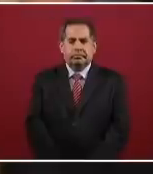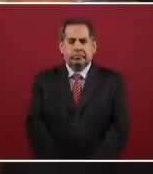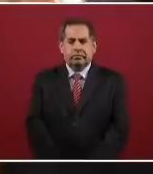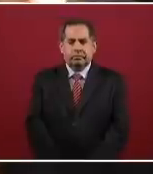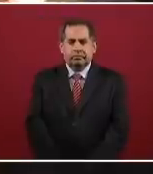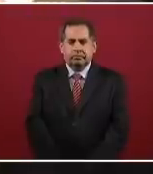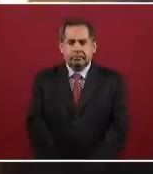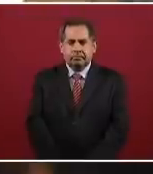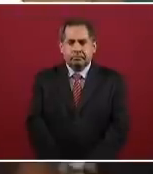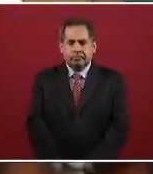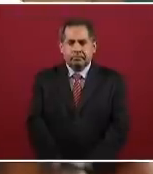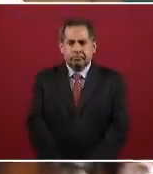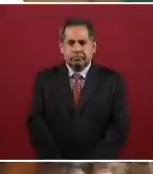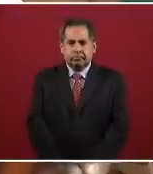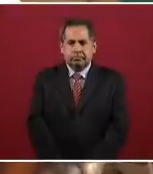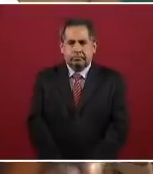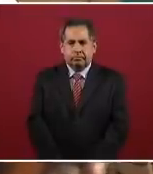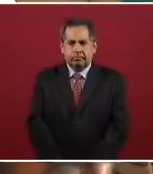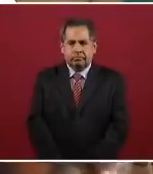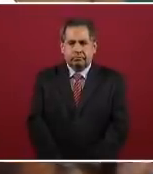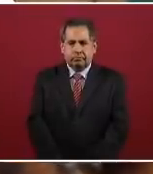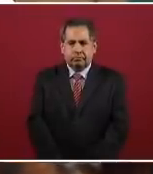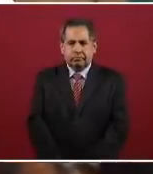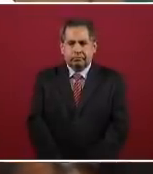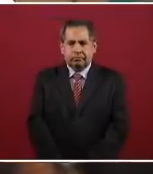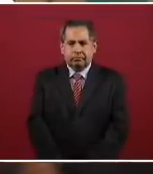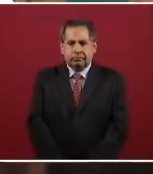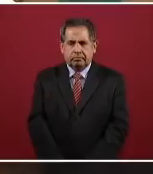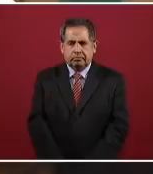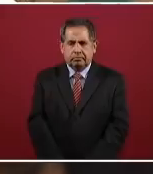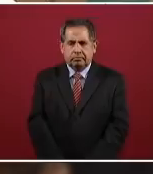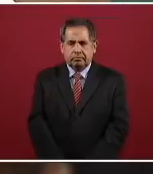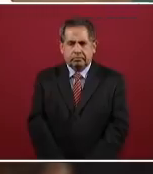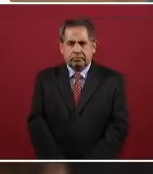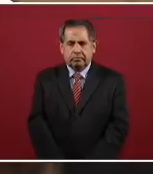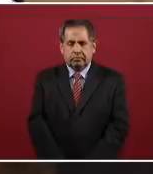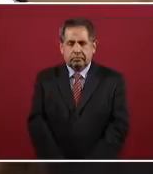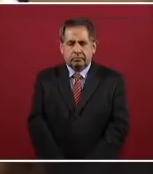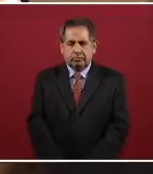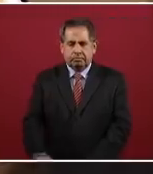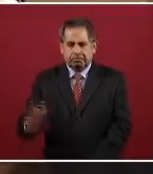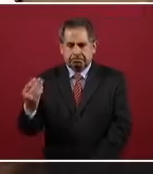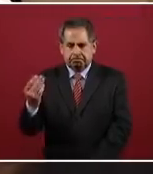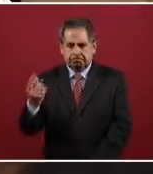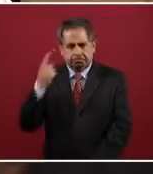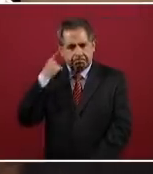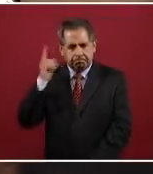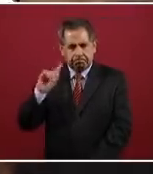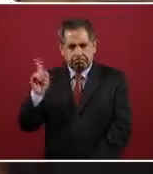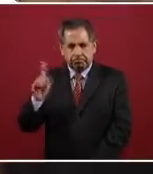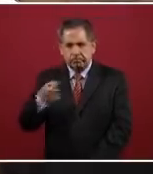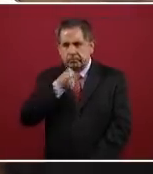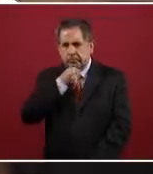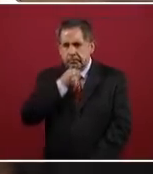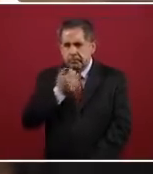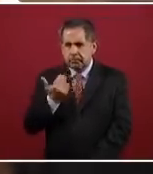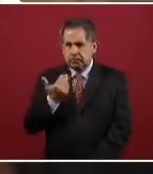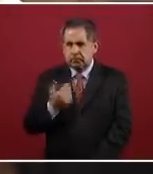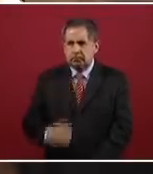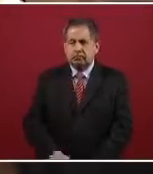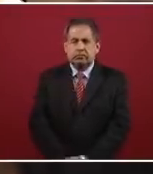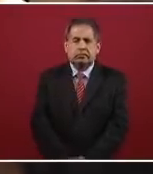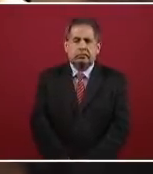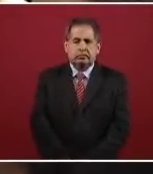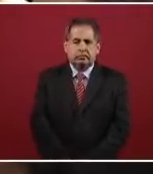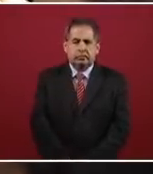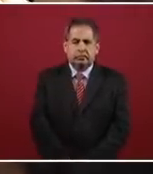comentó que en este decreto no se afectarían los derechos de los trabajadores. Sin embargo, la Secretaría de Educación Pública está haciendo caso omiso